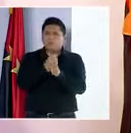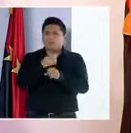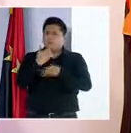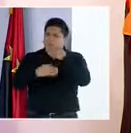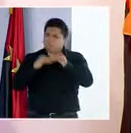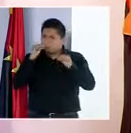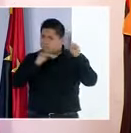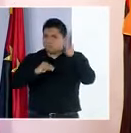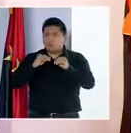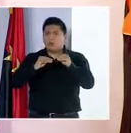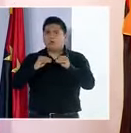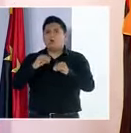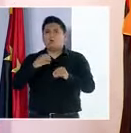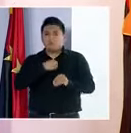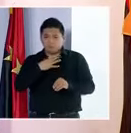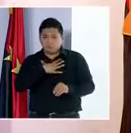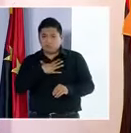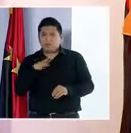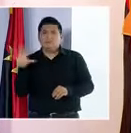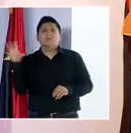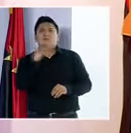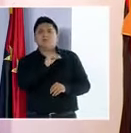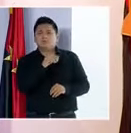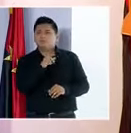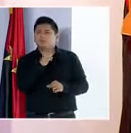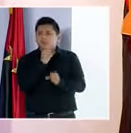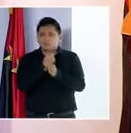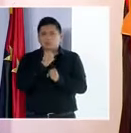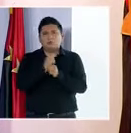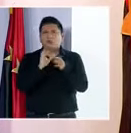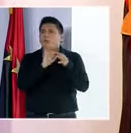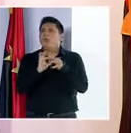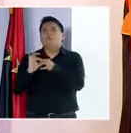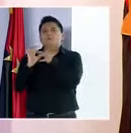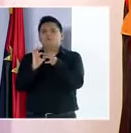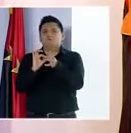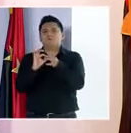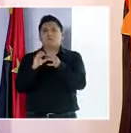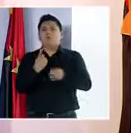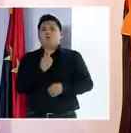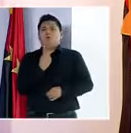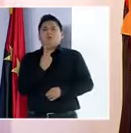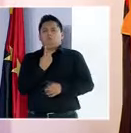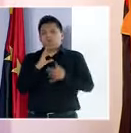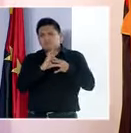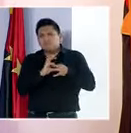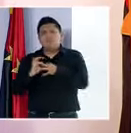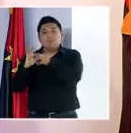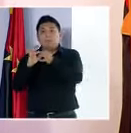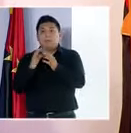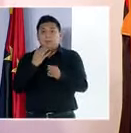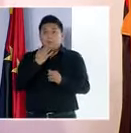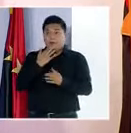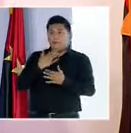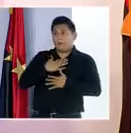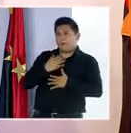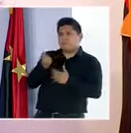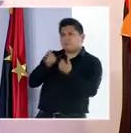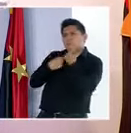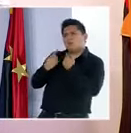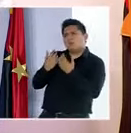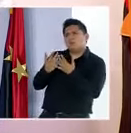Más Oportunidades para Todos es un ejercicio colectivo. Cuando me preguntan a mí qué